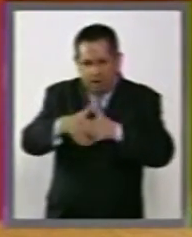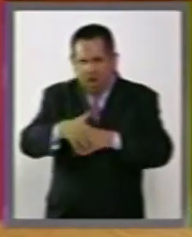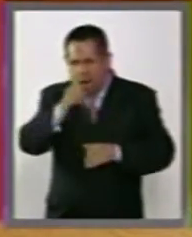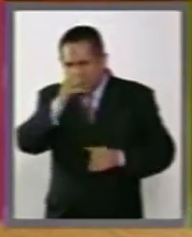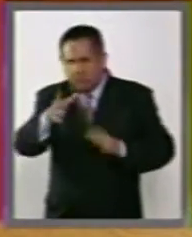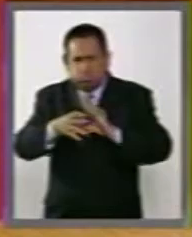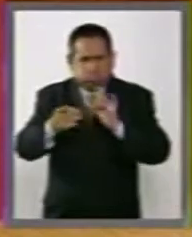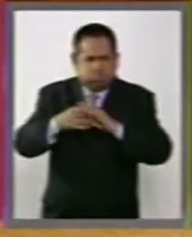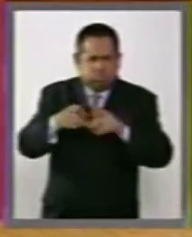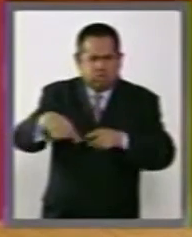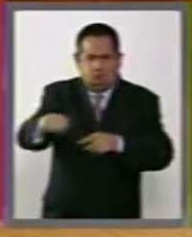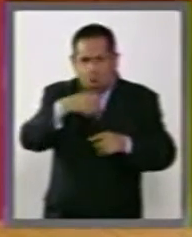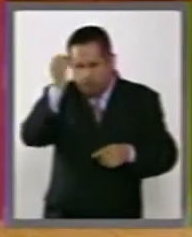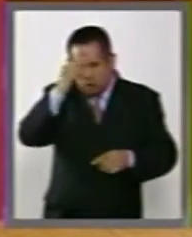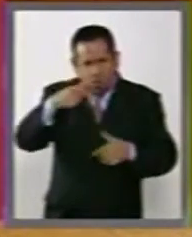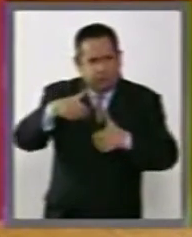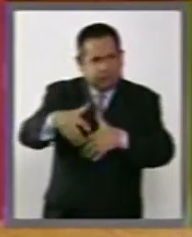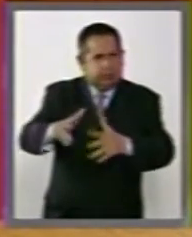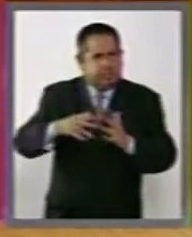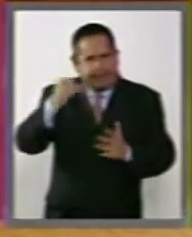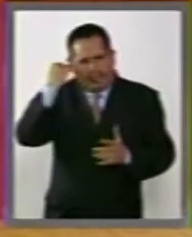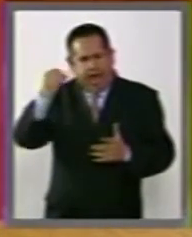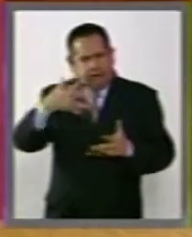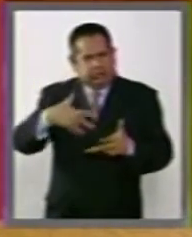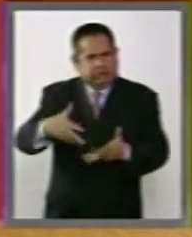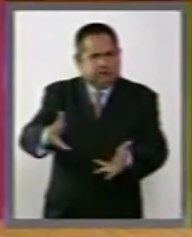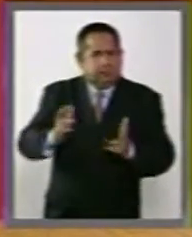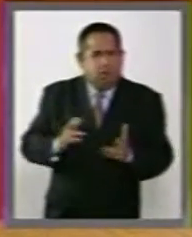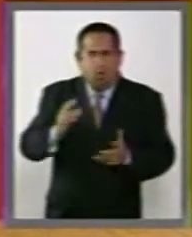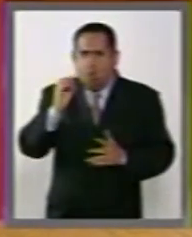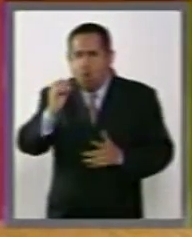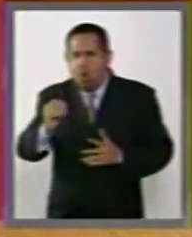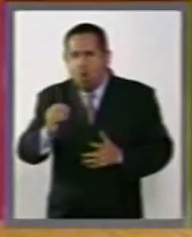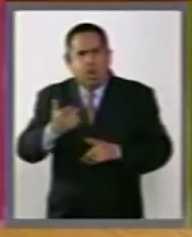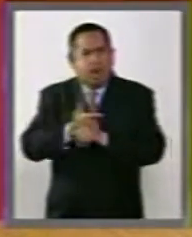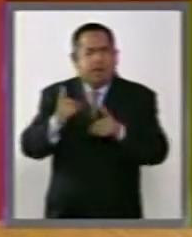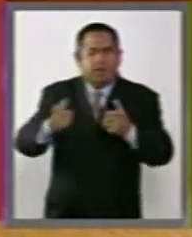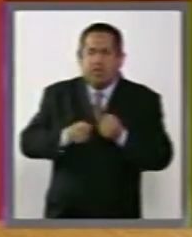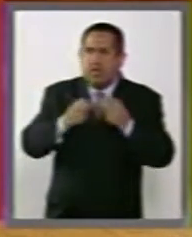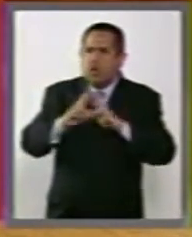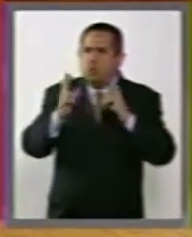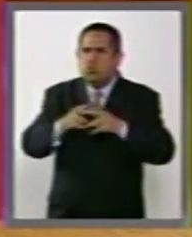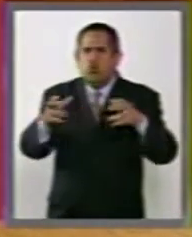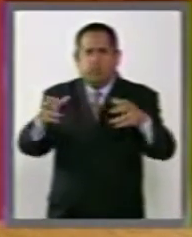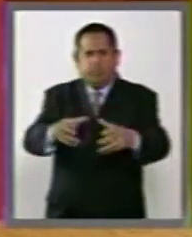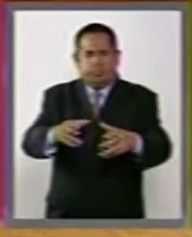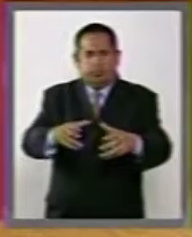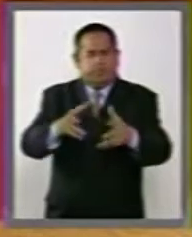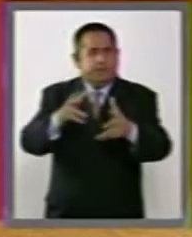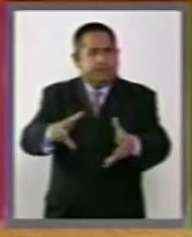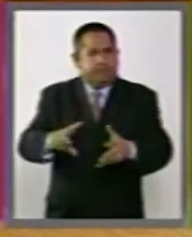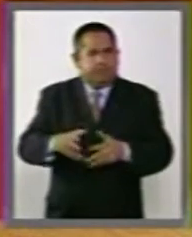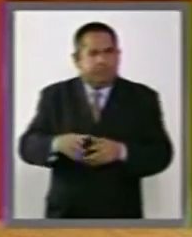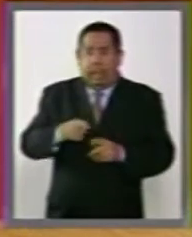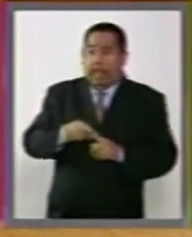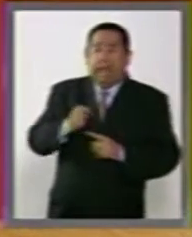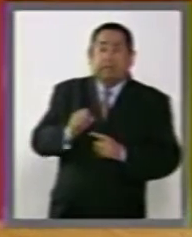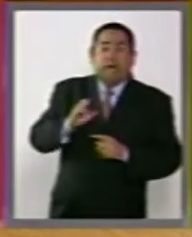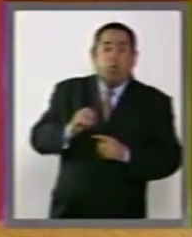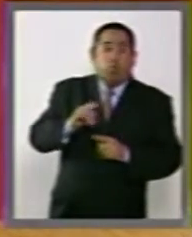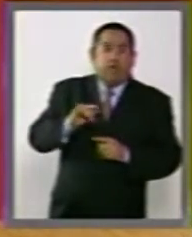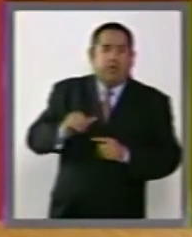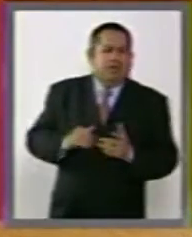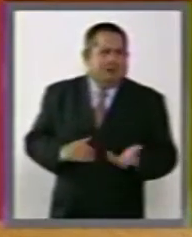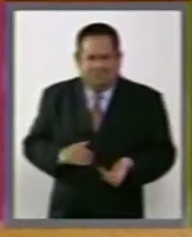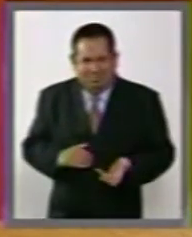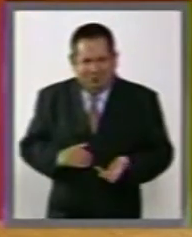de opiniones e ideas, o a la libertad de reunión, como una cuestión de sabotaje. Hoy ustedes